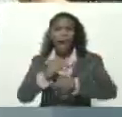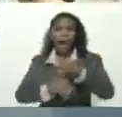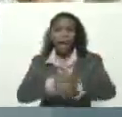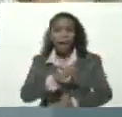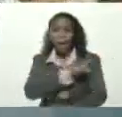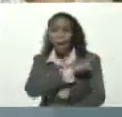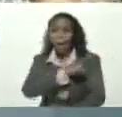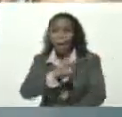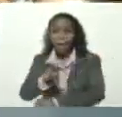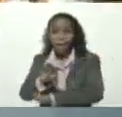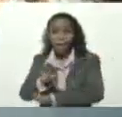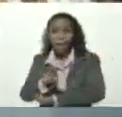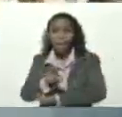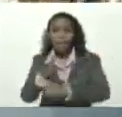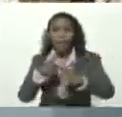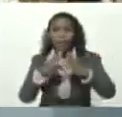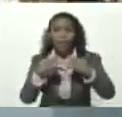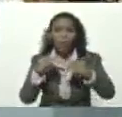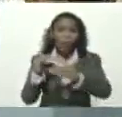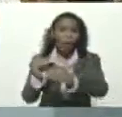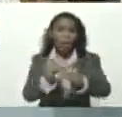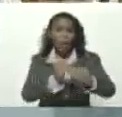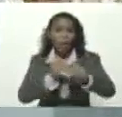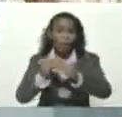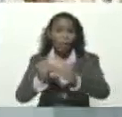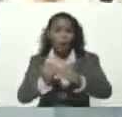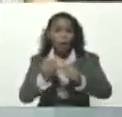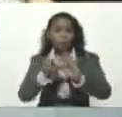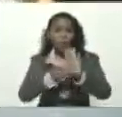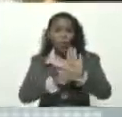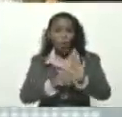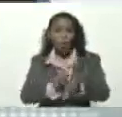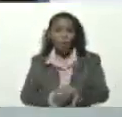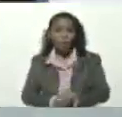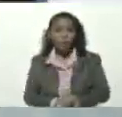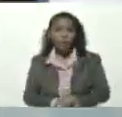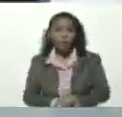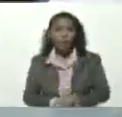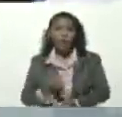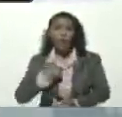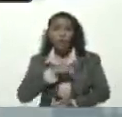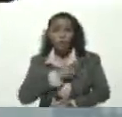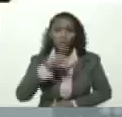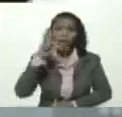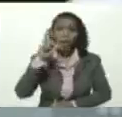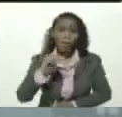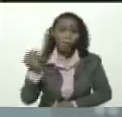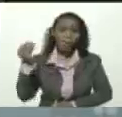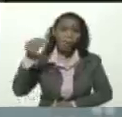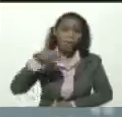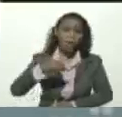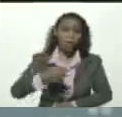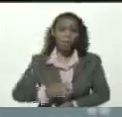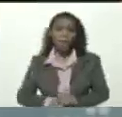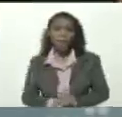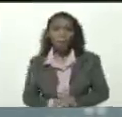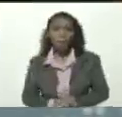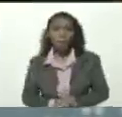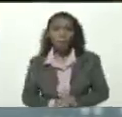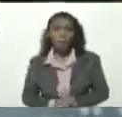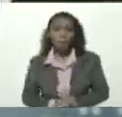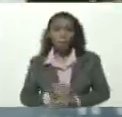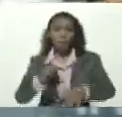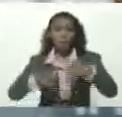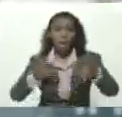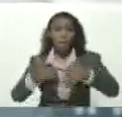cumplida por todos y por todas. Nosotros también, además de la